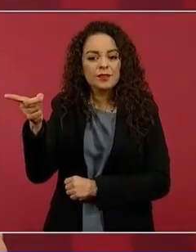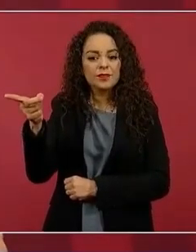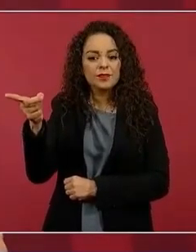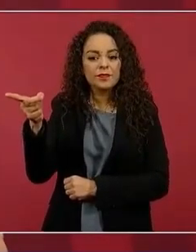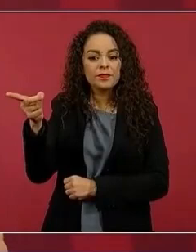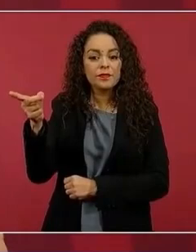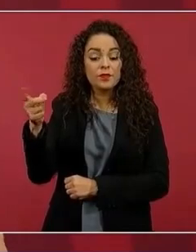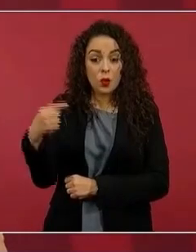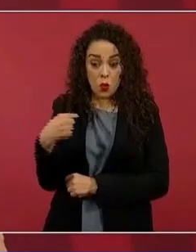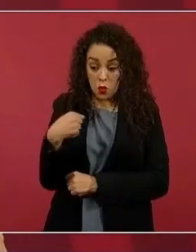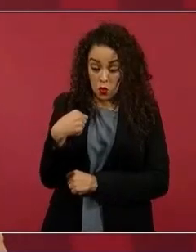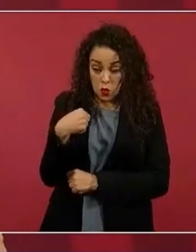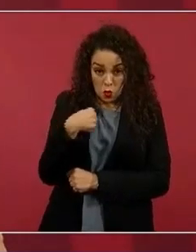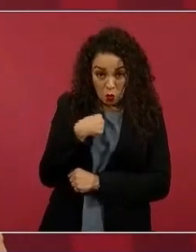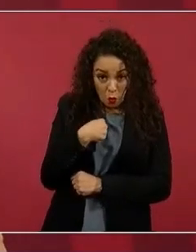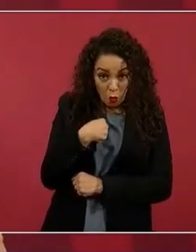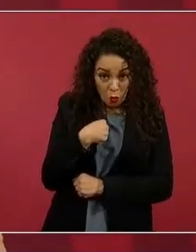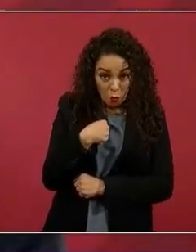tengo vínculos